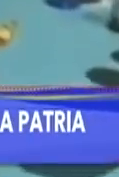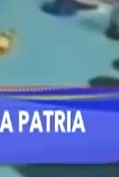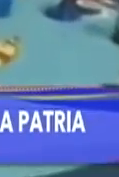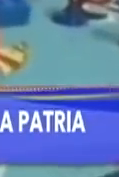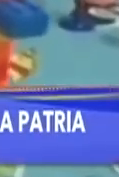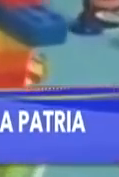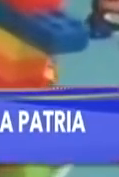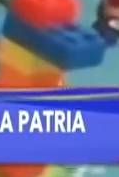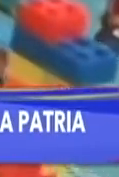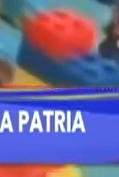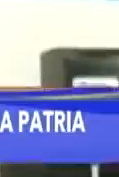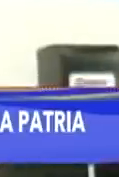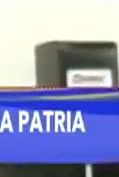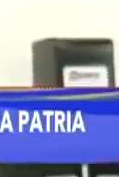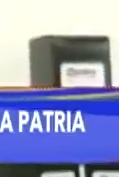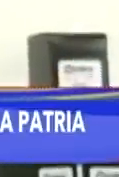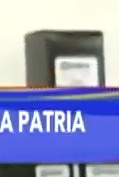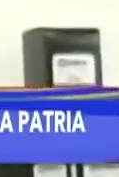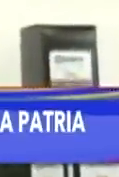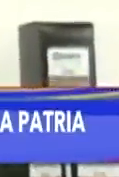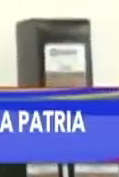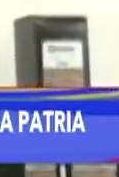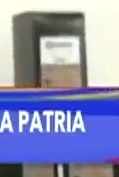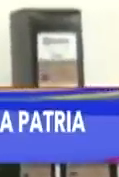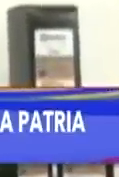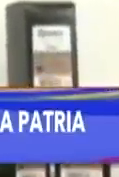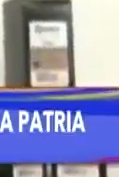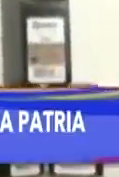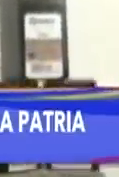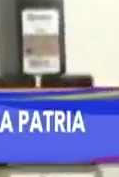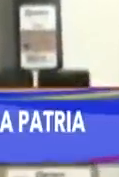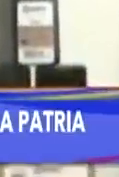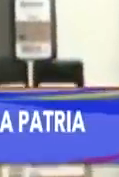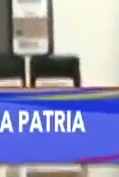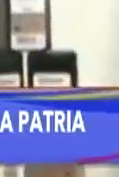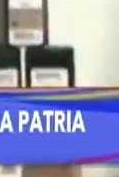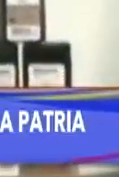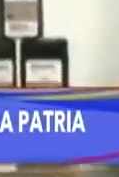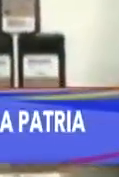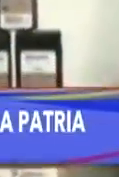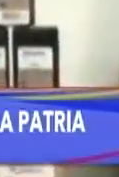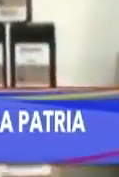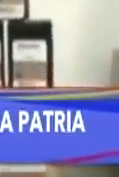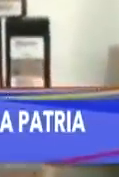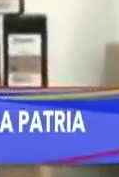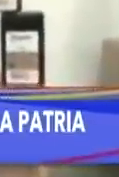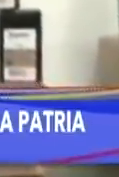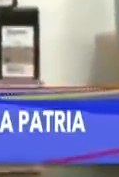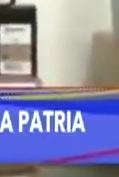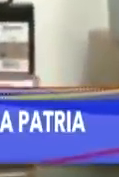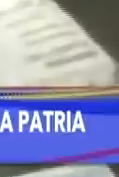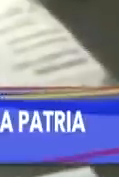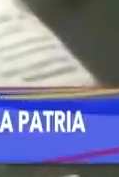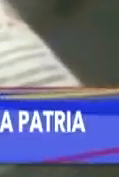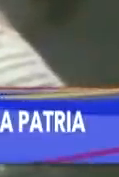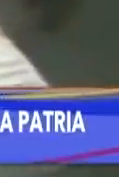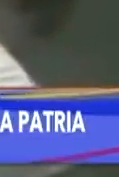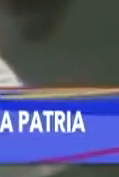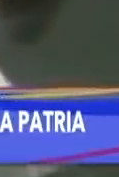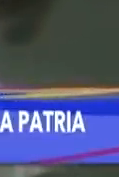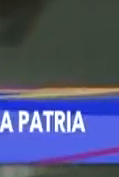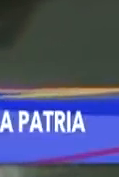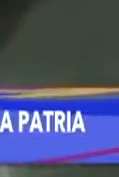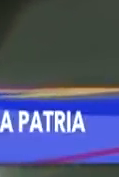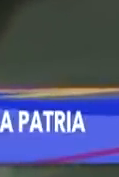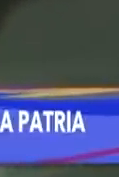que se le está colocando por primera vez prótesis auditiva, al cual, bueno, con un problema congénito, y hoy lo estamos atendiendo en